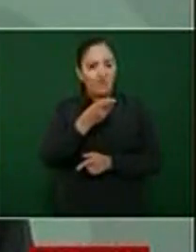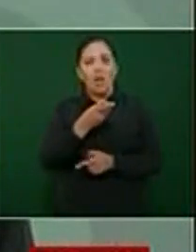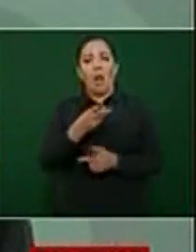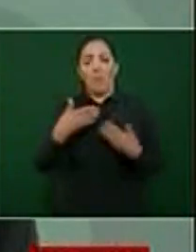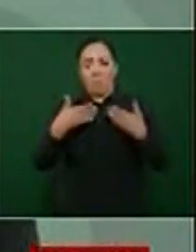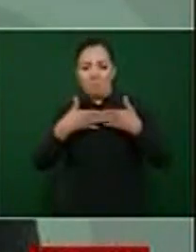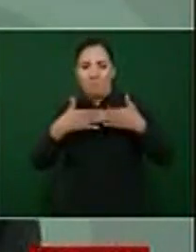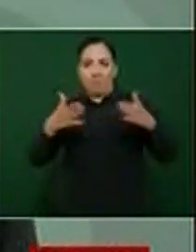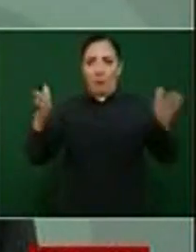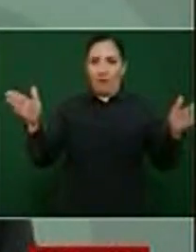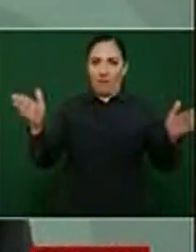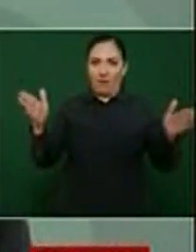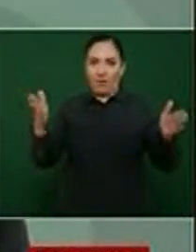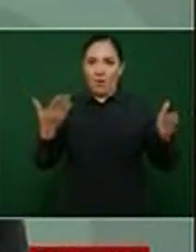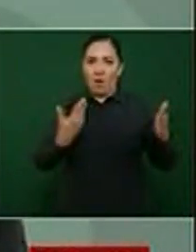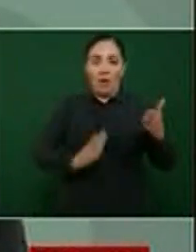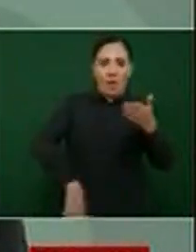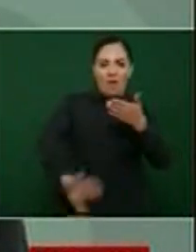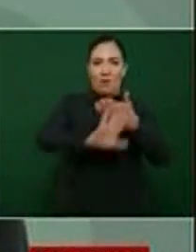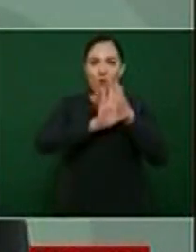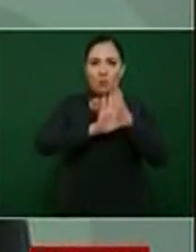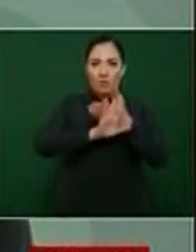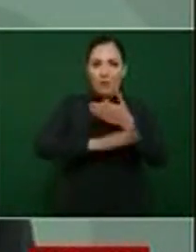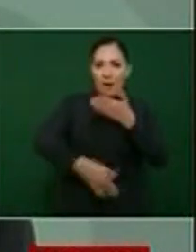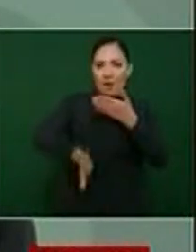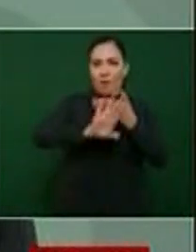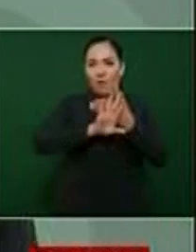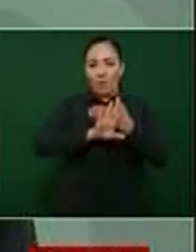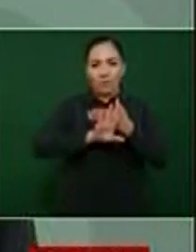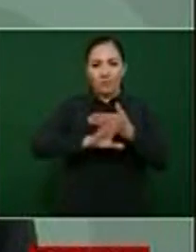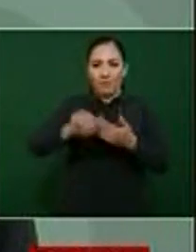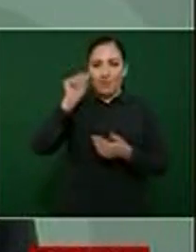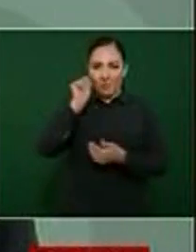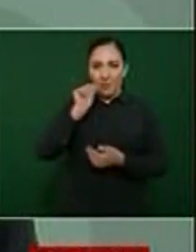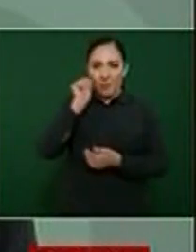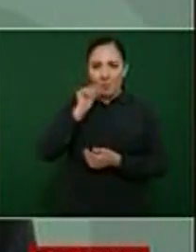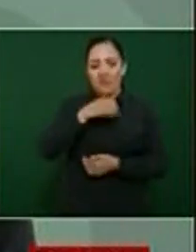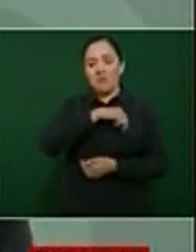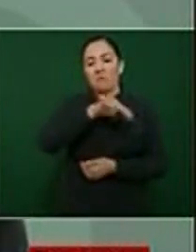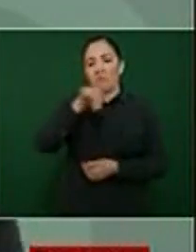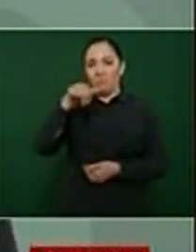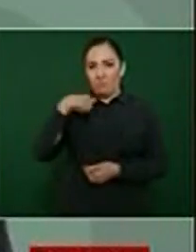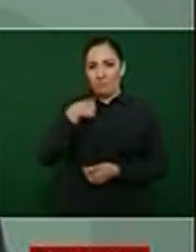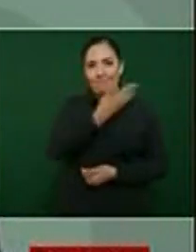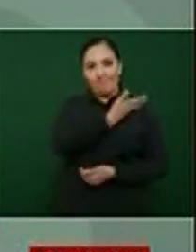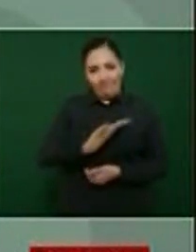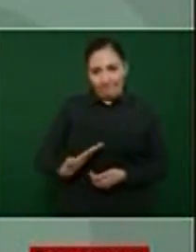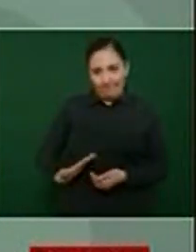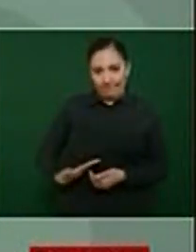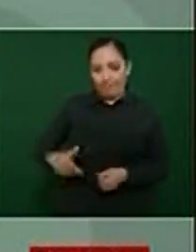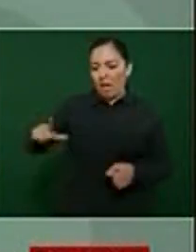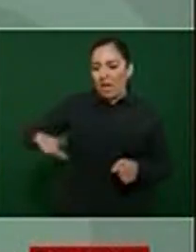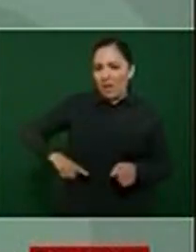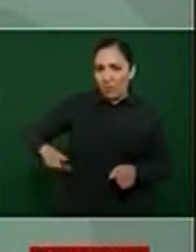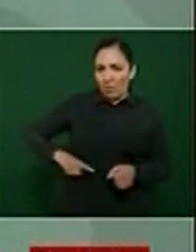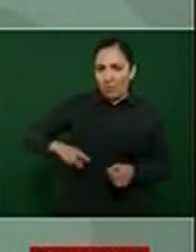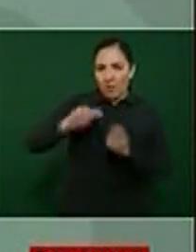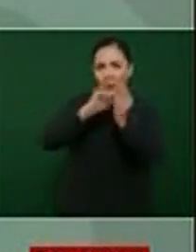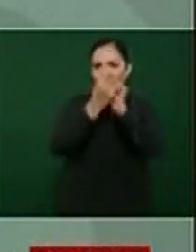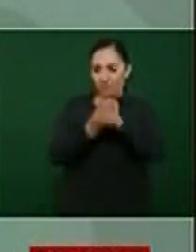han visto este tipo de insistencia en algún otro país en nuestra región? Pedro.